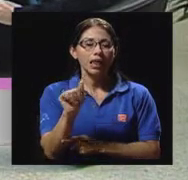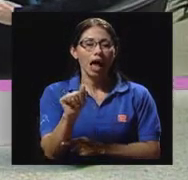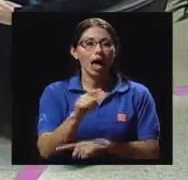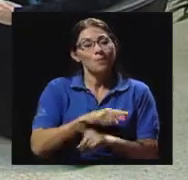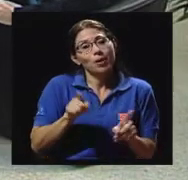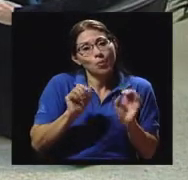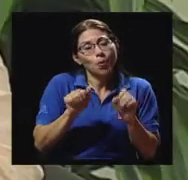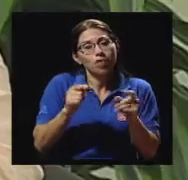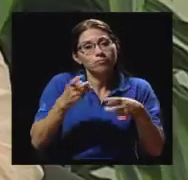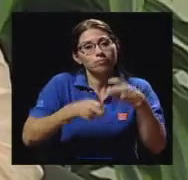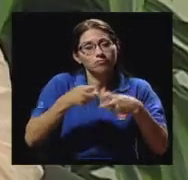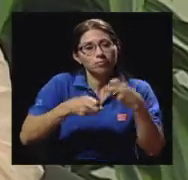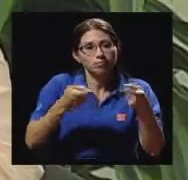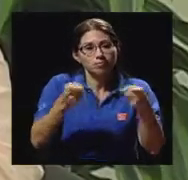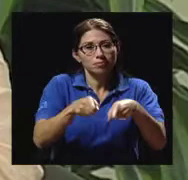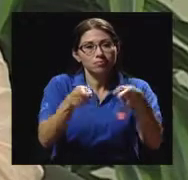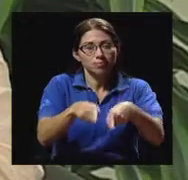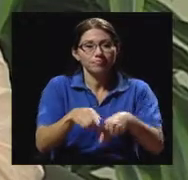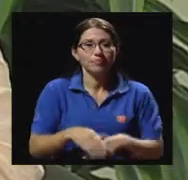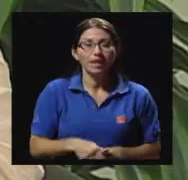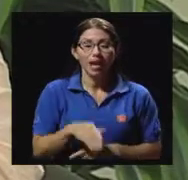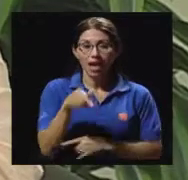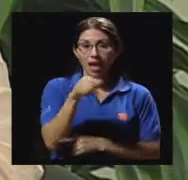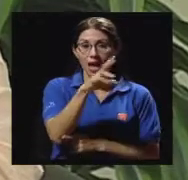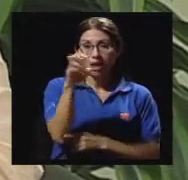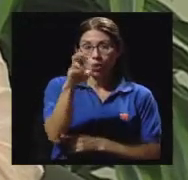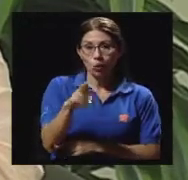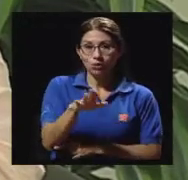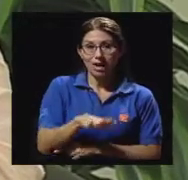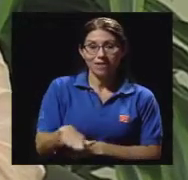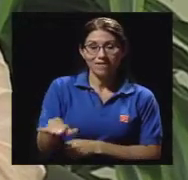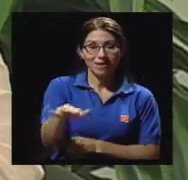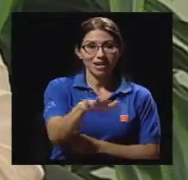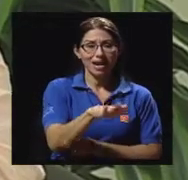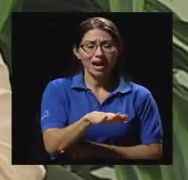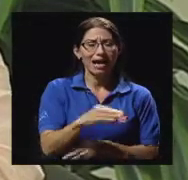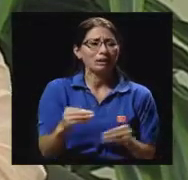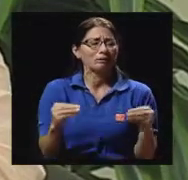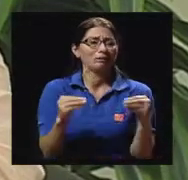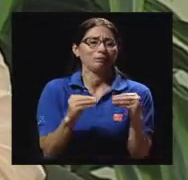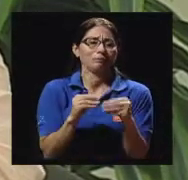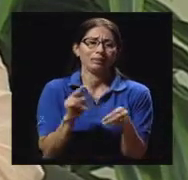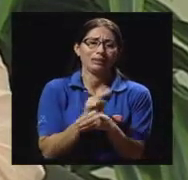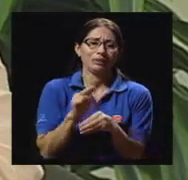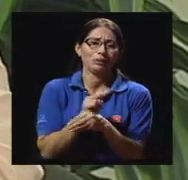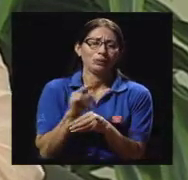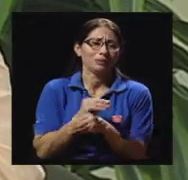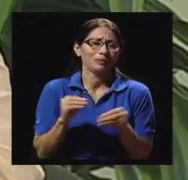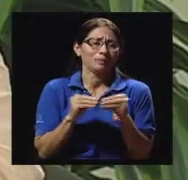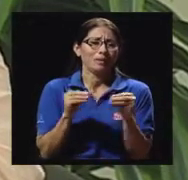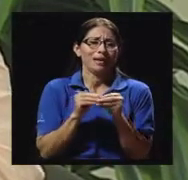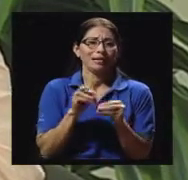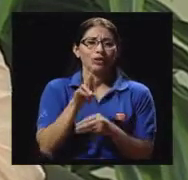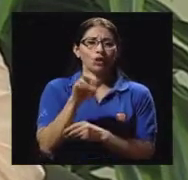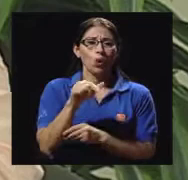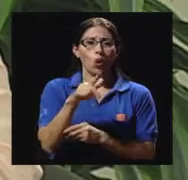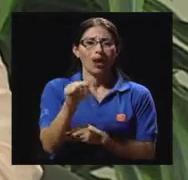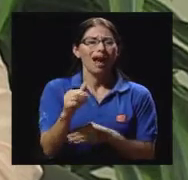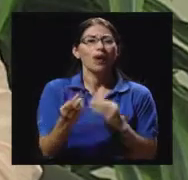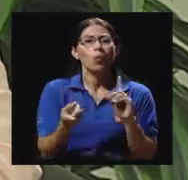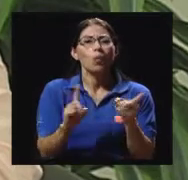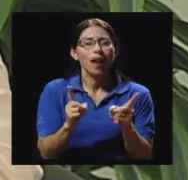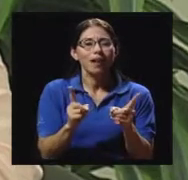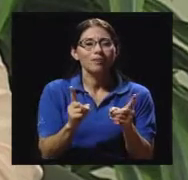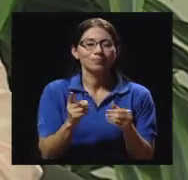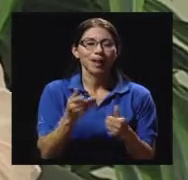cómo consumirlo. En Costa Rica, la droga que más se consume de todas es el alcohol. Uh-huh. Y en